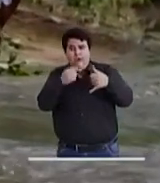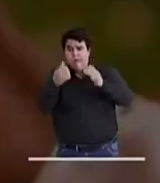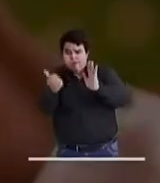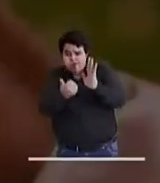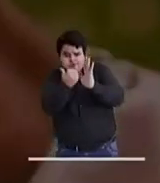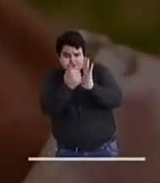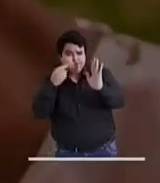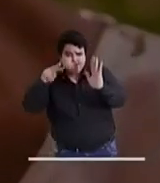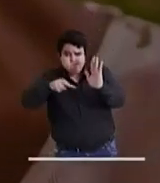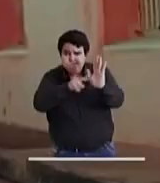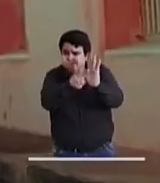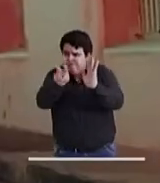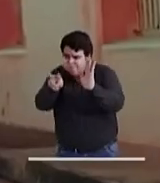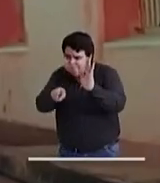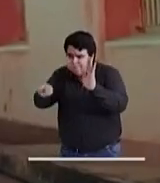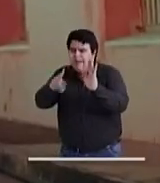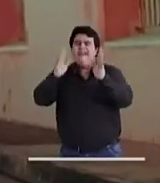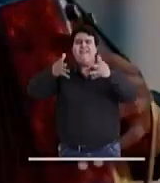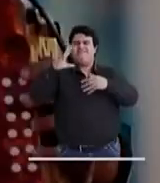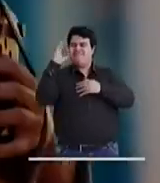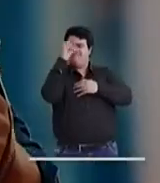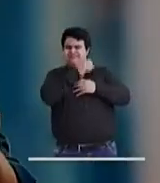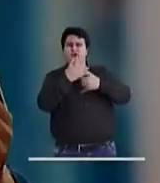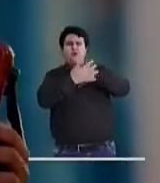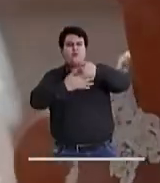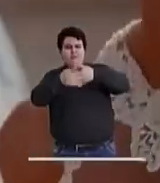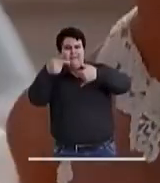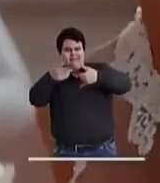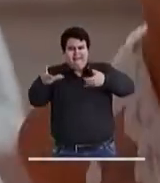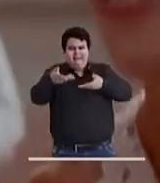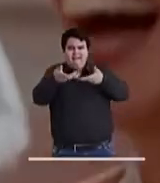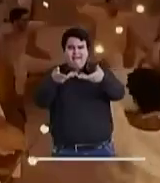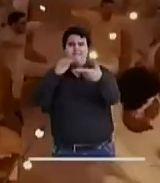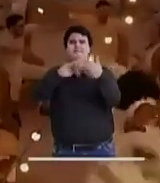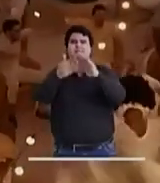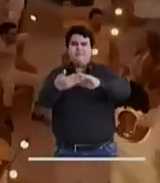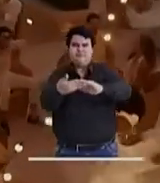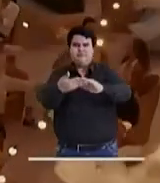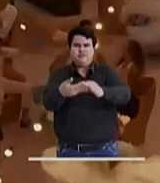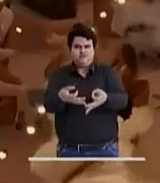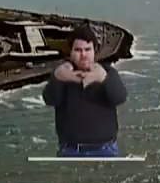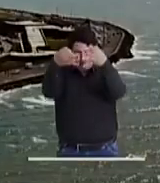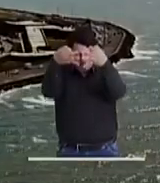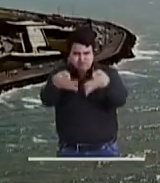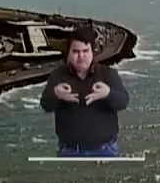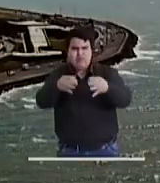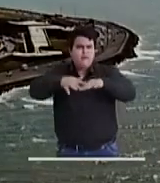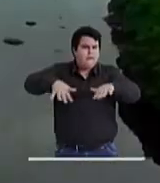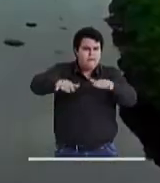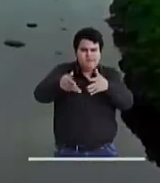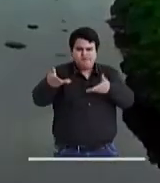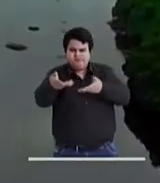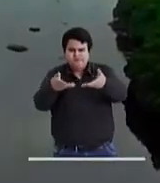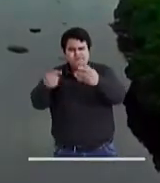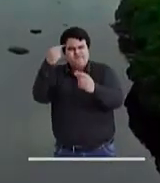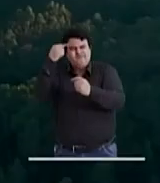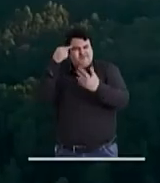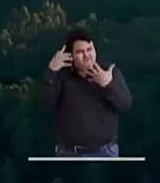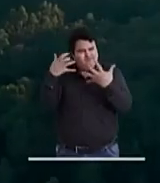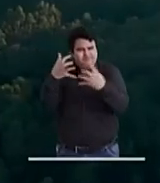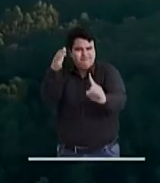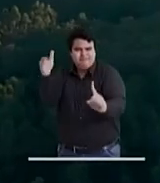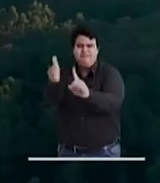la construcción de paz es una deuda que yo creo que los colombianos tenemos y que en esos territorios podemos ver y comprender